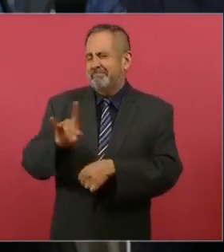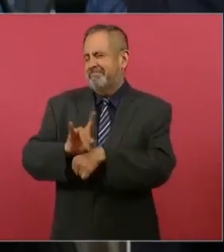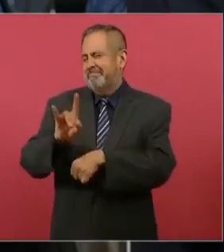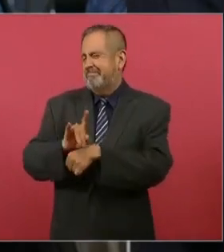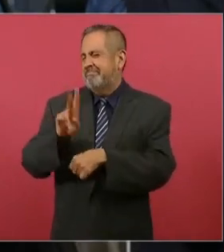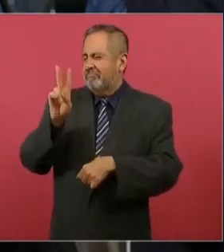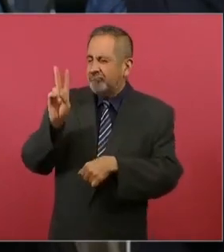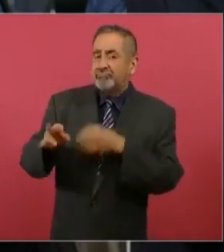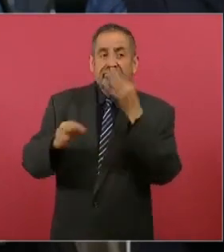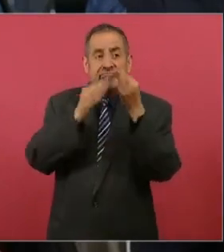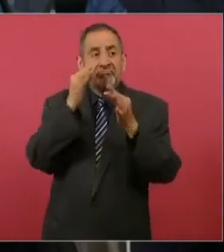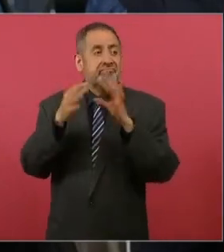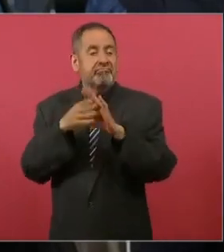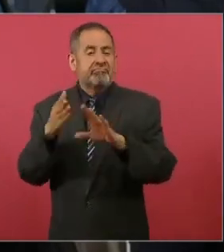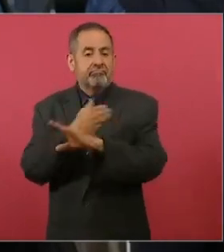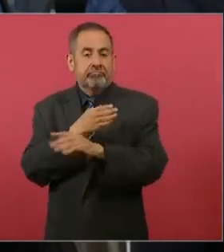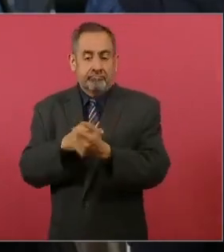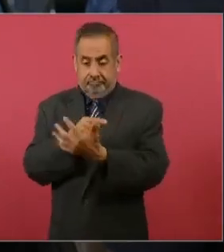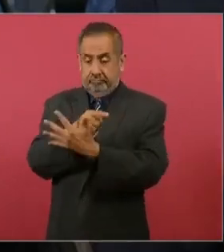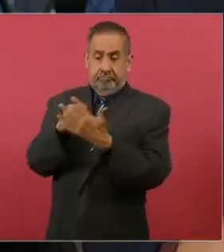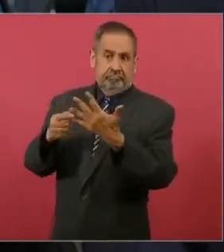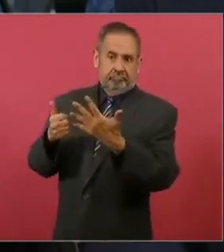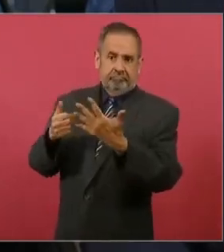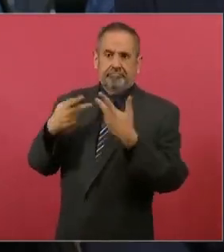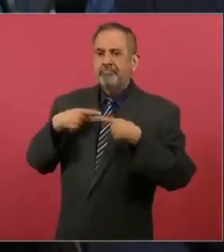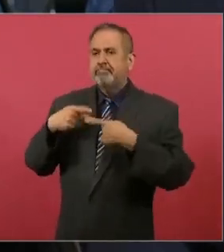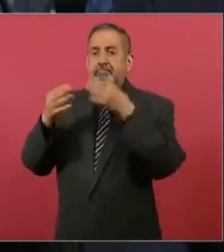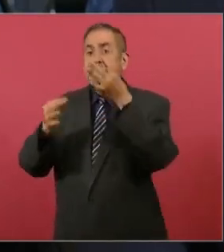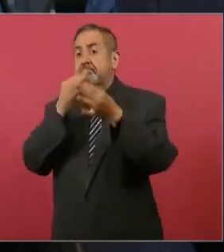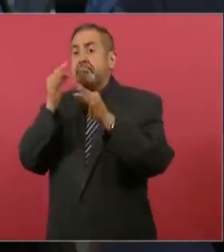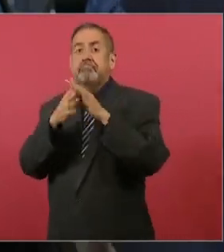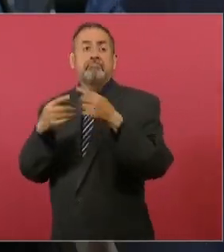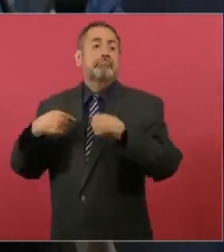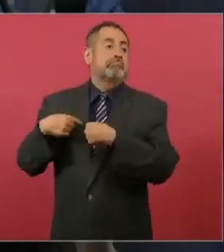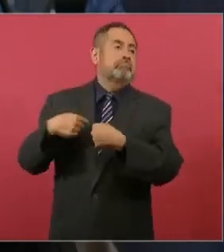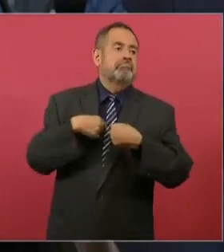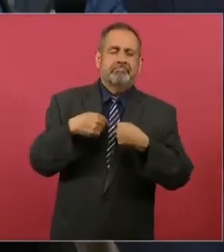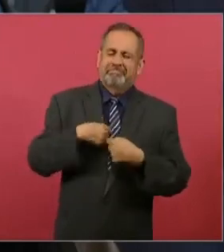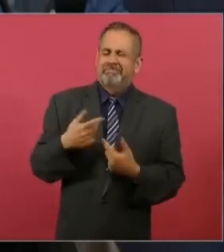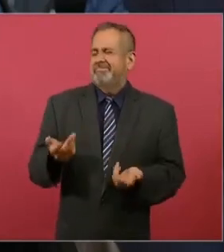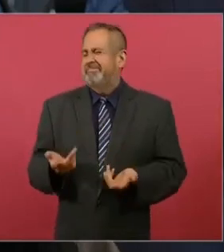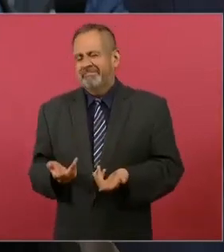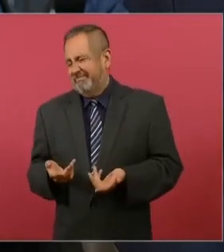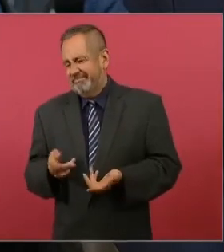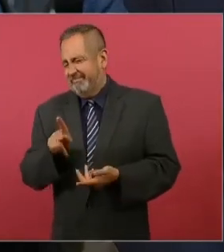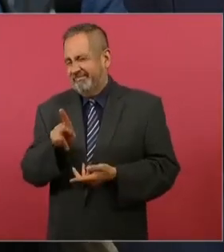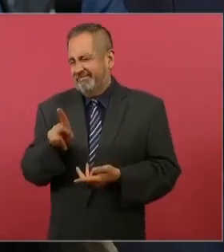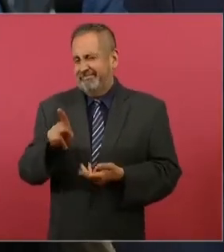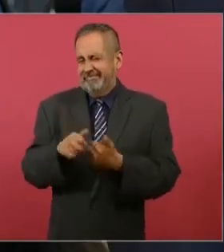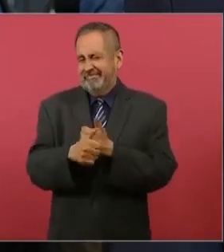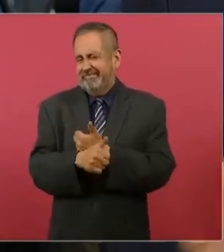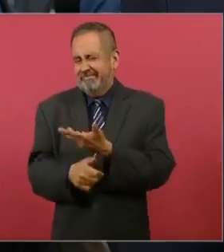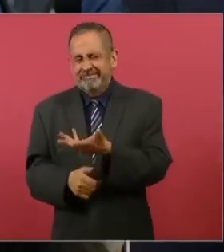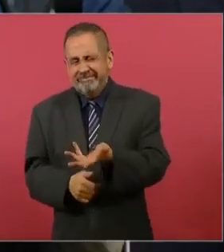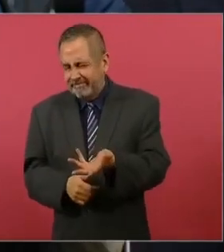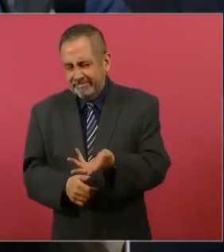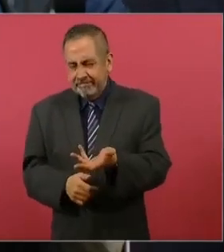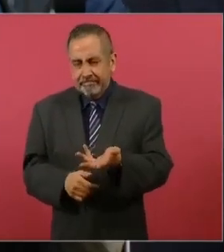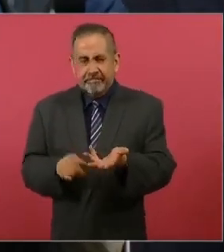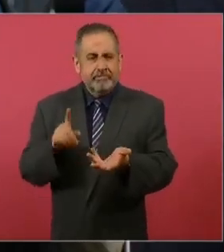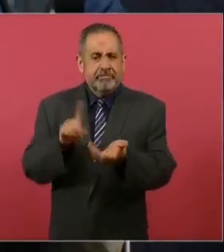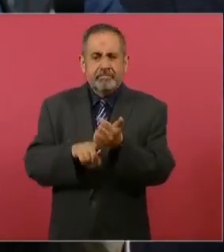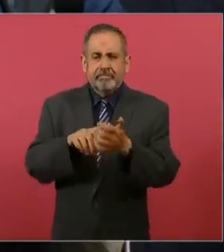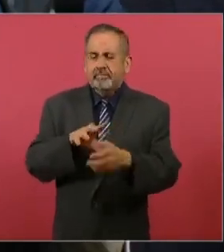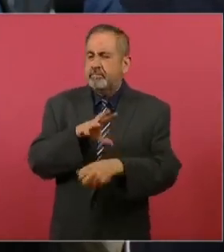una precampaña en este caso, porque son varios personajes? Es decir, ¿por qué con características de una precampaña? ¿Por qué